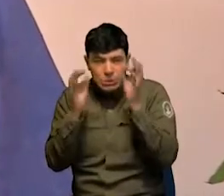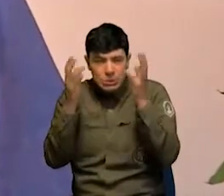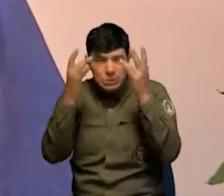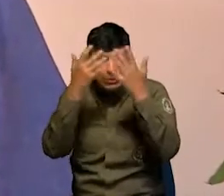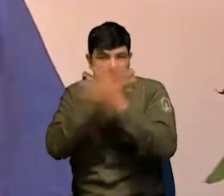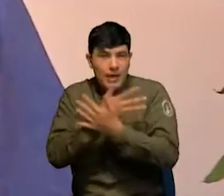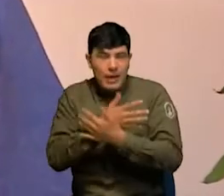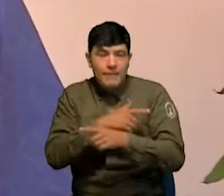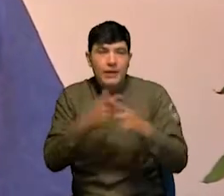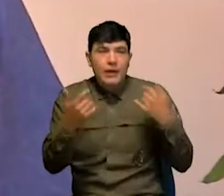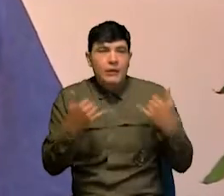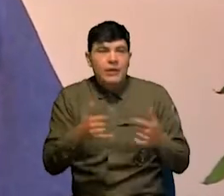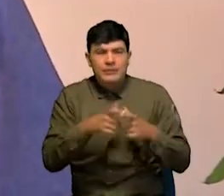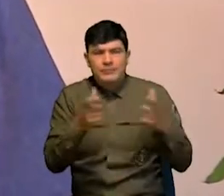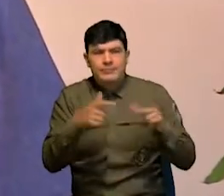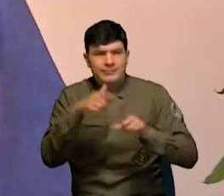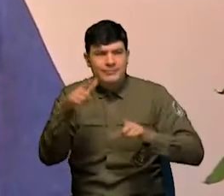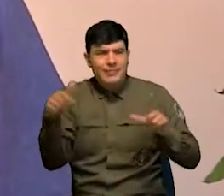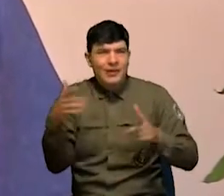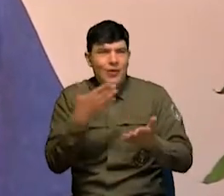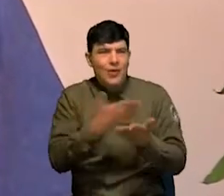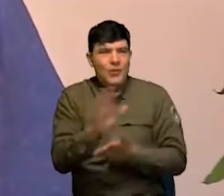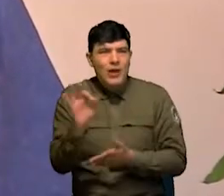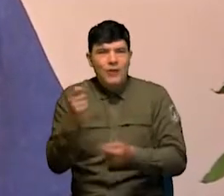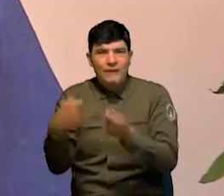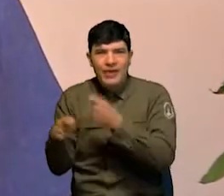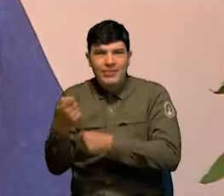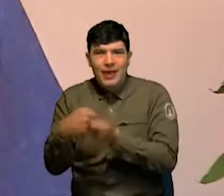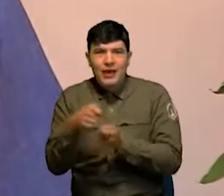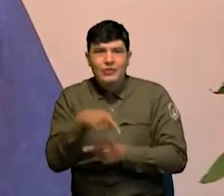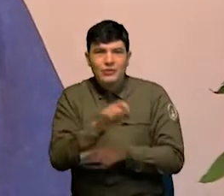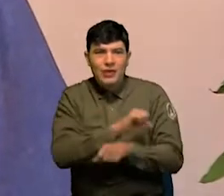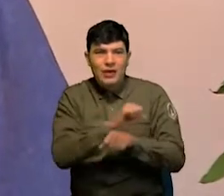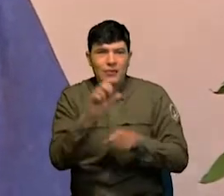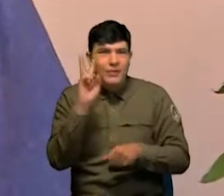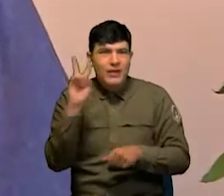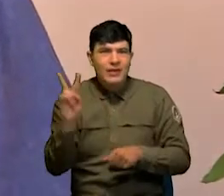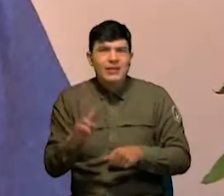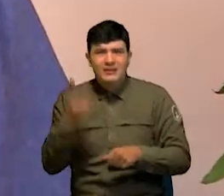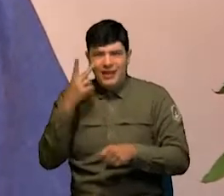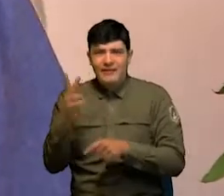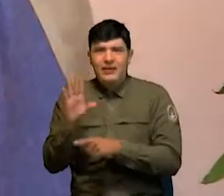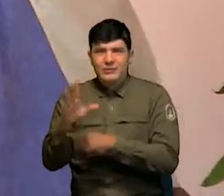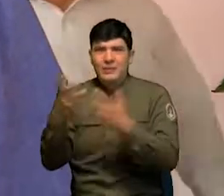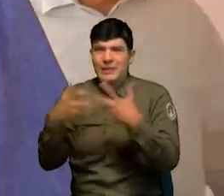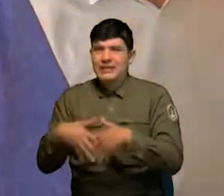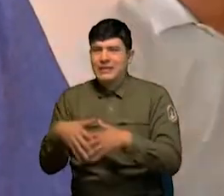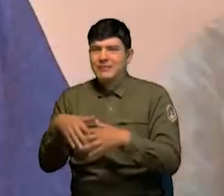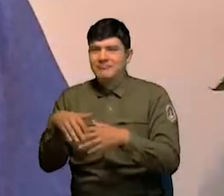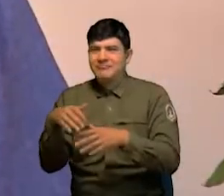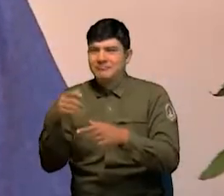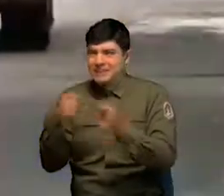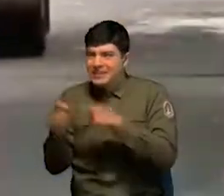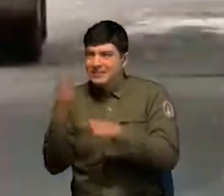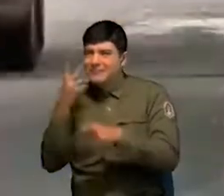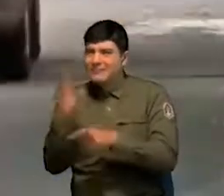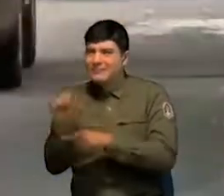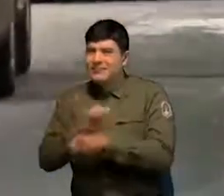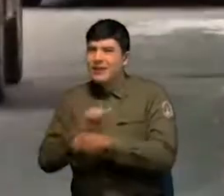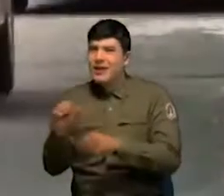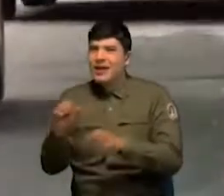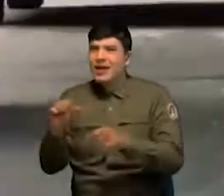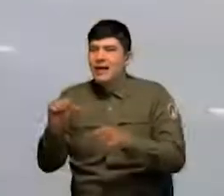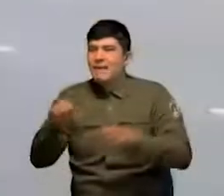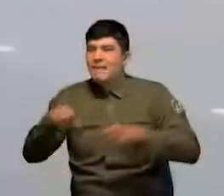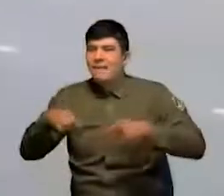las compraventas, de pronto pues se ve un poco de informalidad en el tema de las ventas de